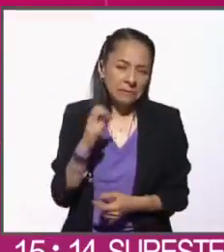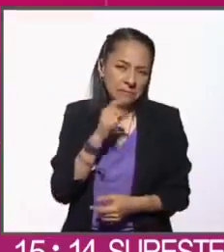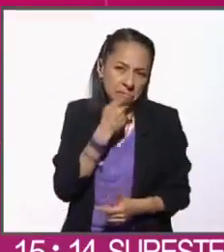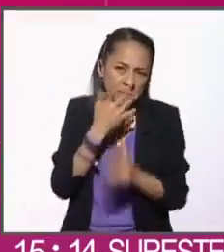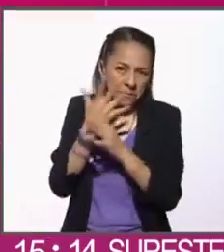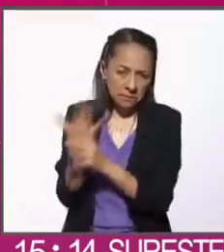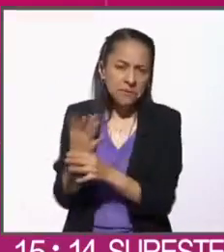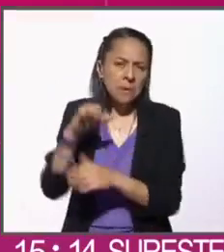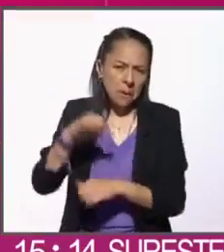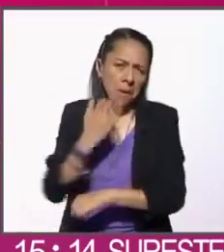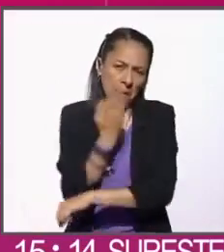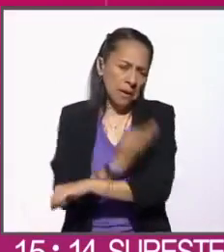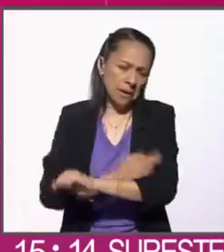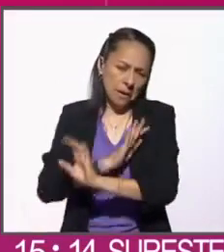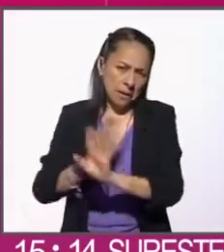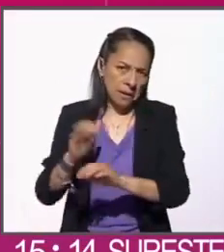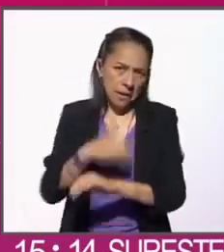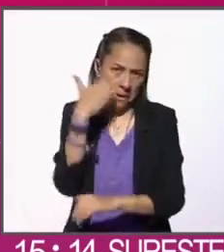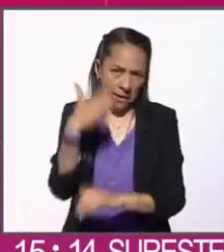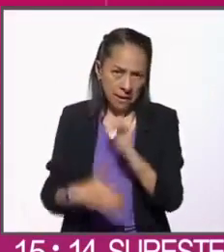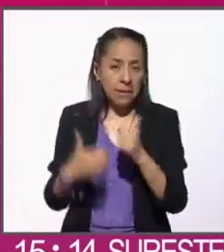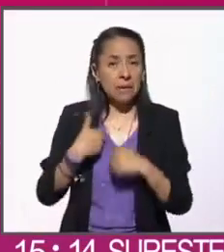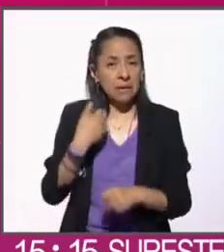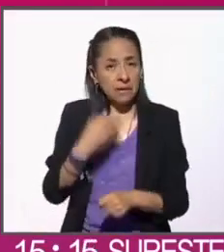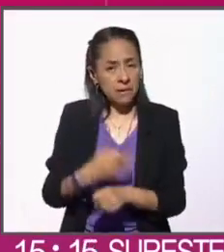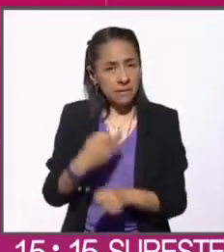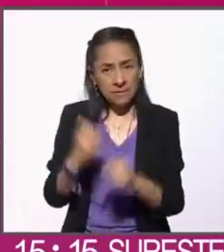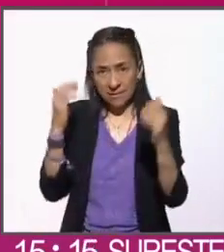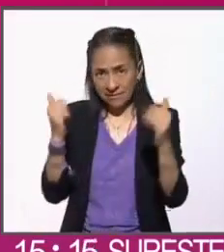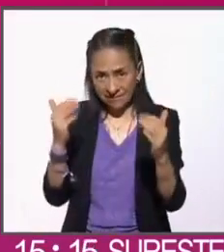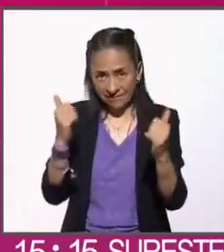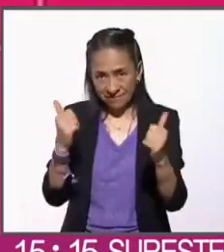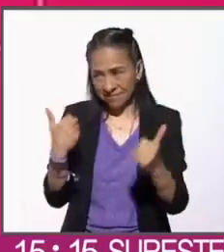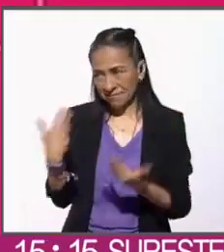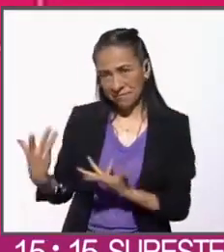de mi compañero Yuyín Pasol. Carla Aleti, muy buenas tardes. Gracias a ti y a tu equipo.